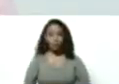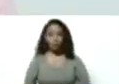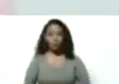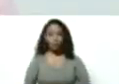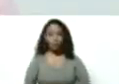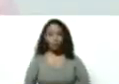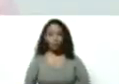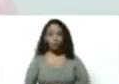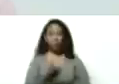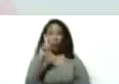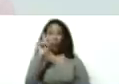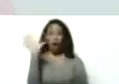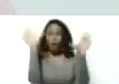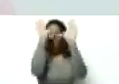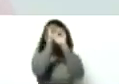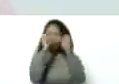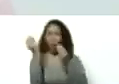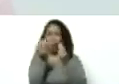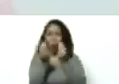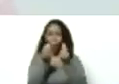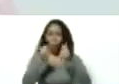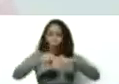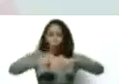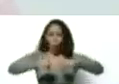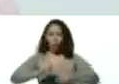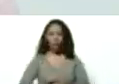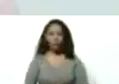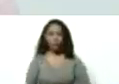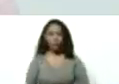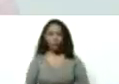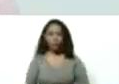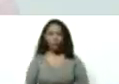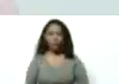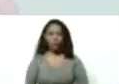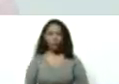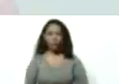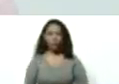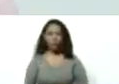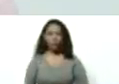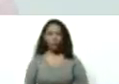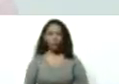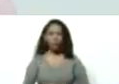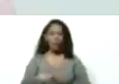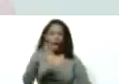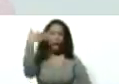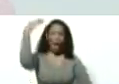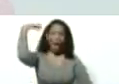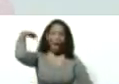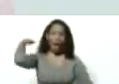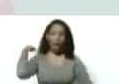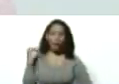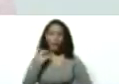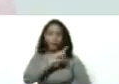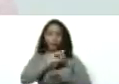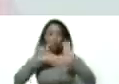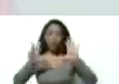una noche como hoy, hace 18 años,